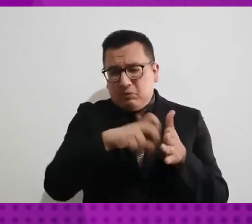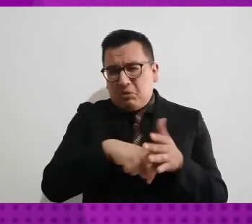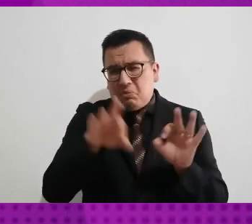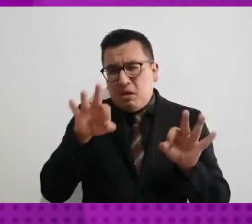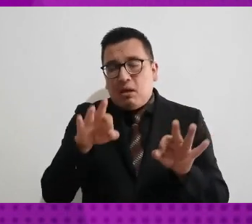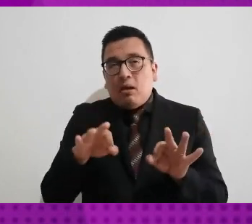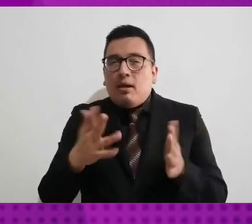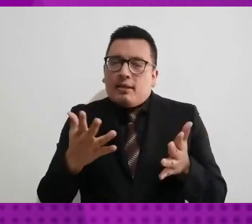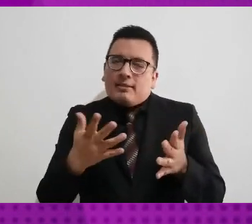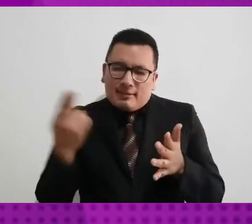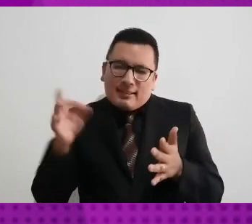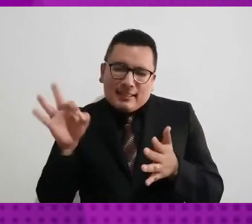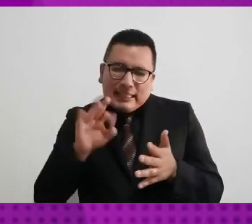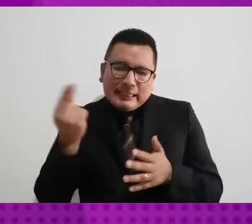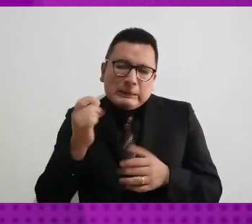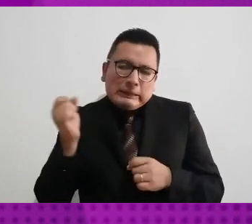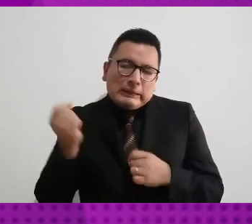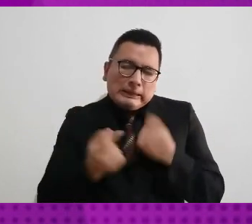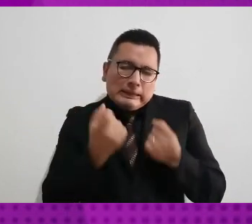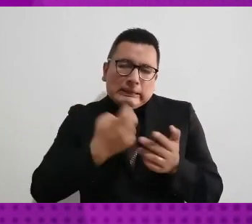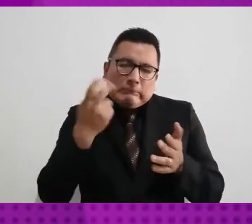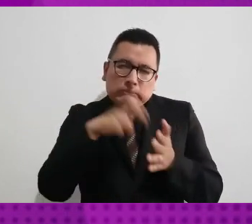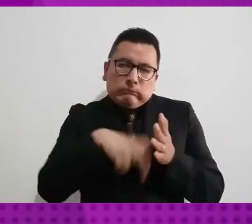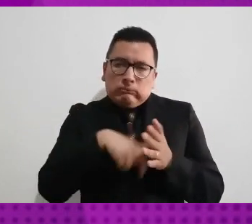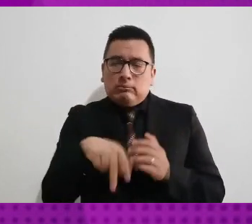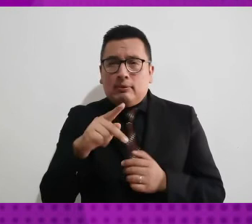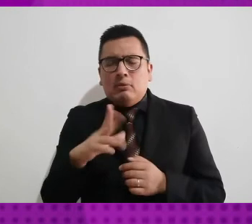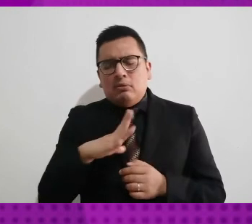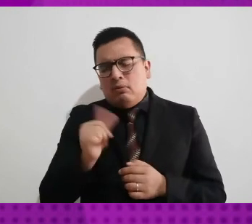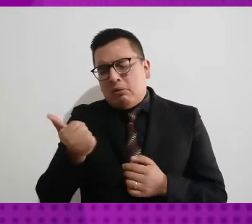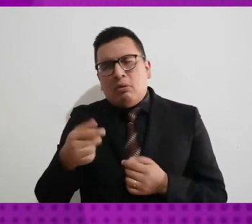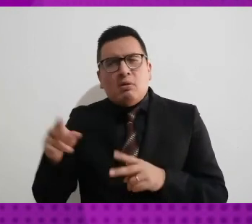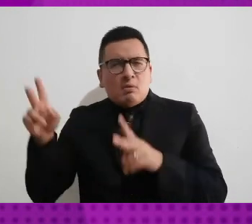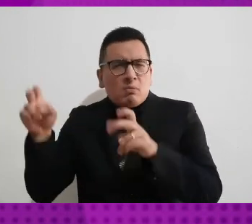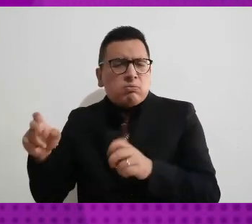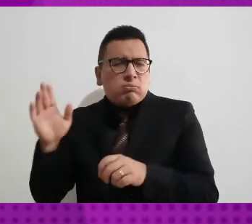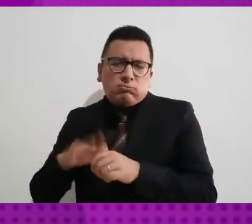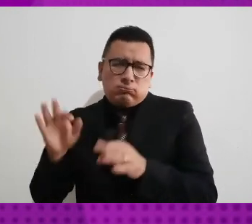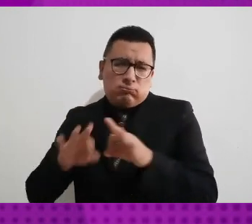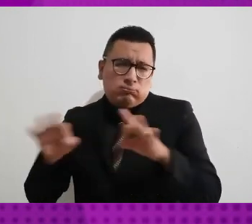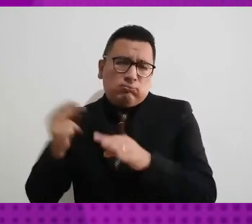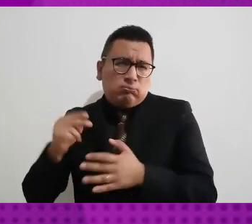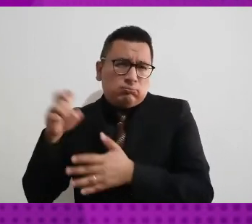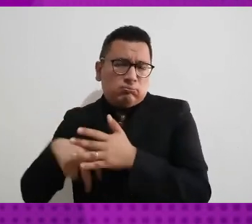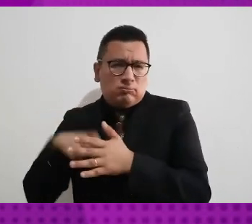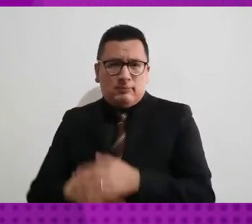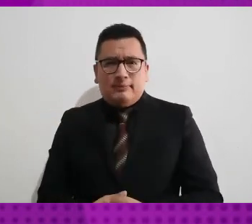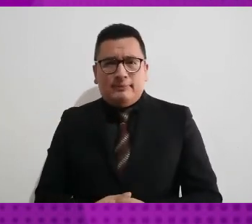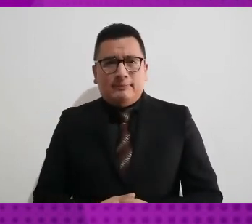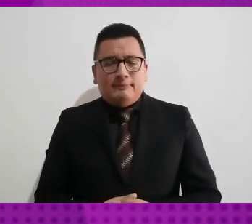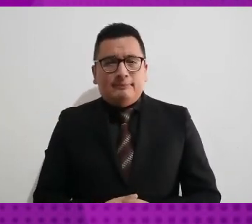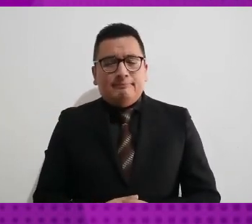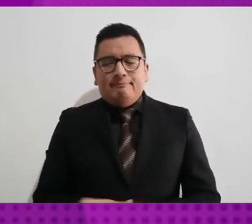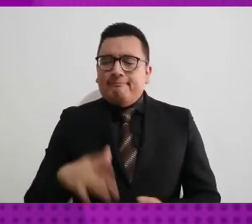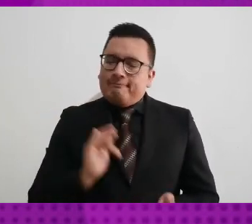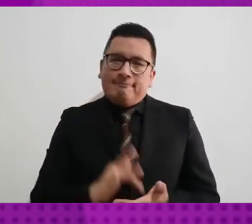adecuada. Claro, hay que hacer unos ajustes, pero hay que trabajar también en otros temas en nuestra